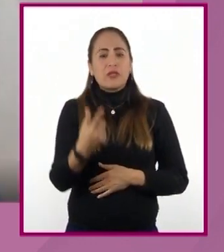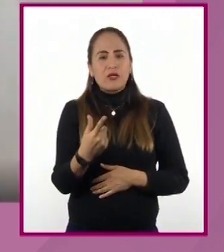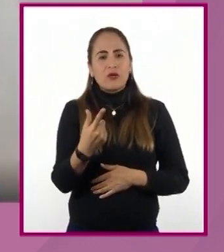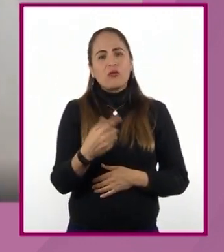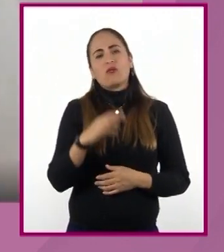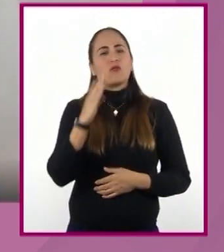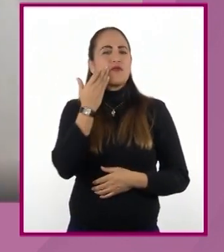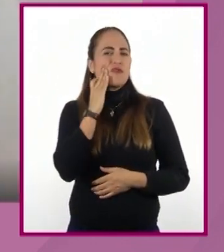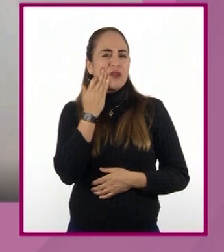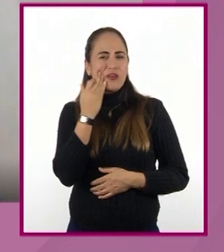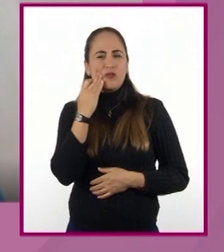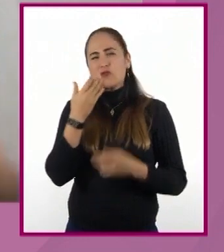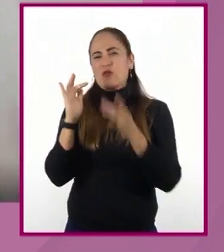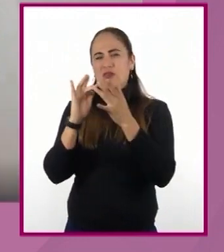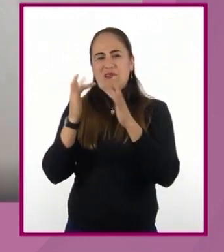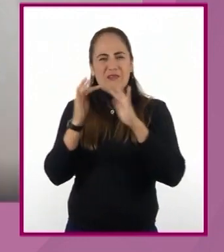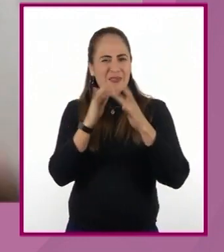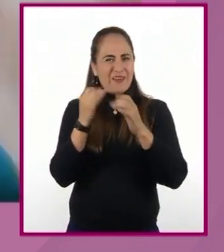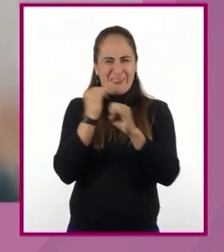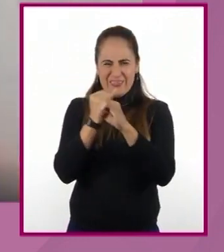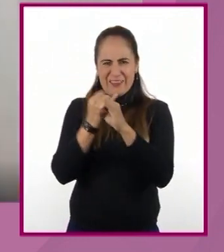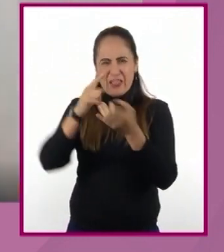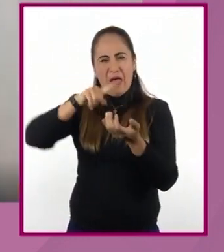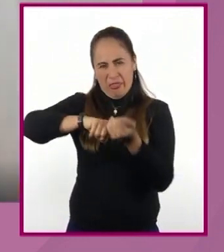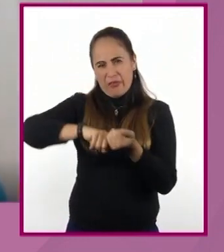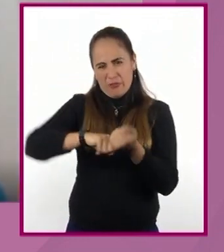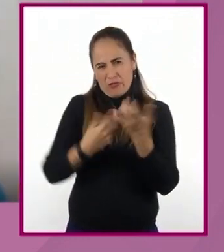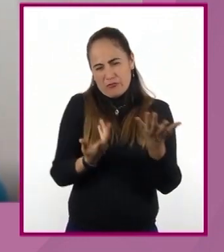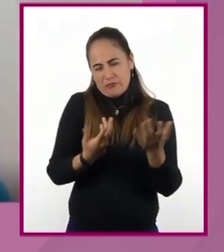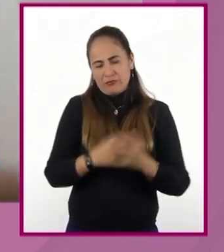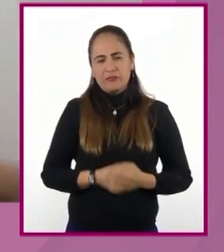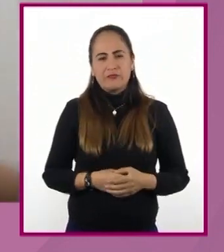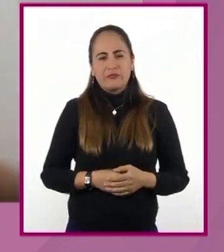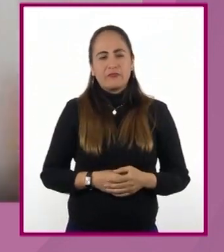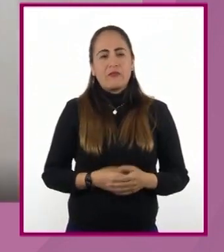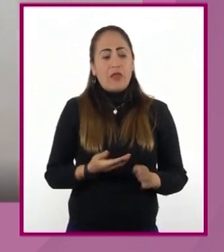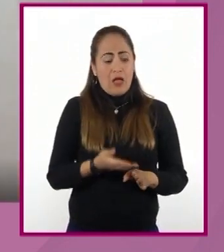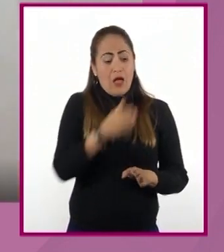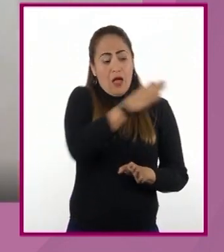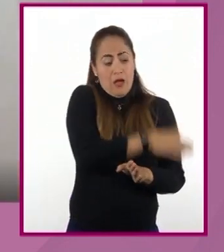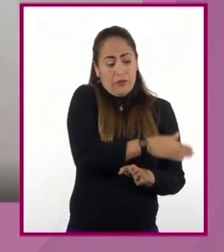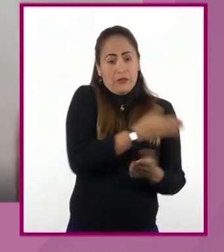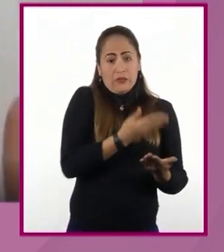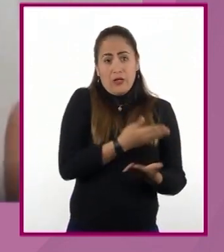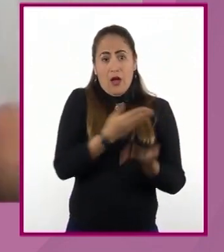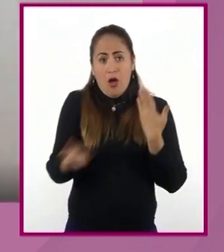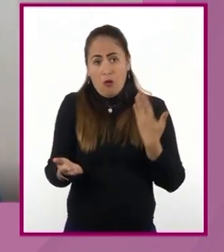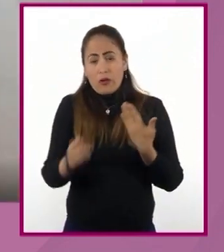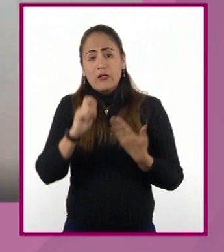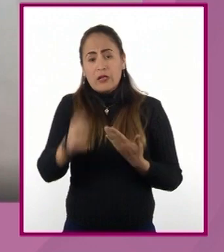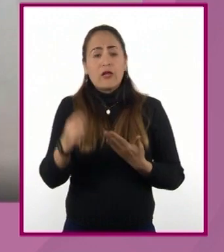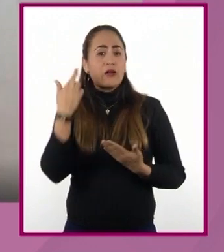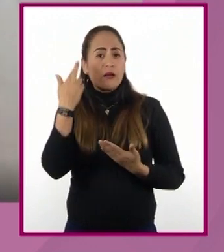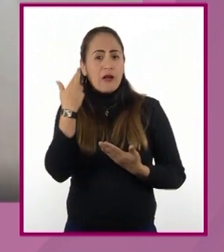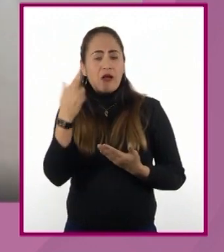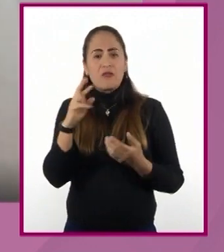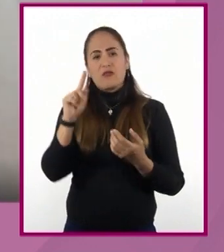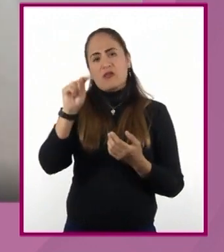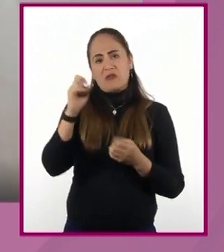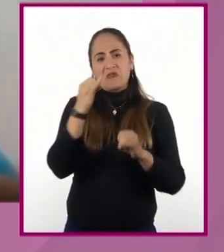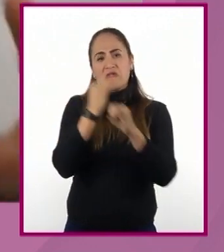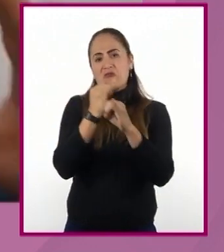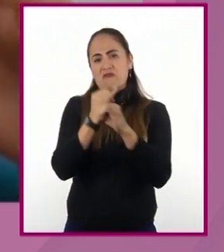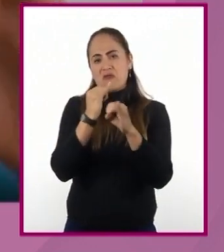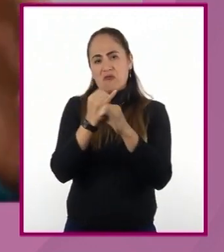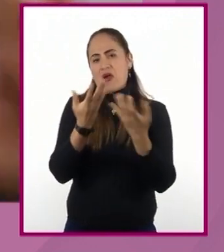redes sociales. ¿Cómo ha cambiado antes y ahora? El medio te cambia. El medio es el